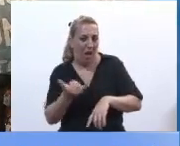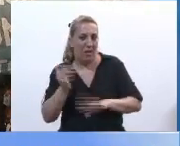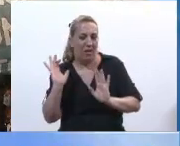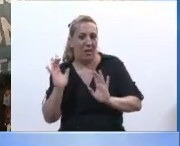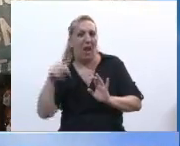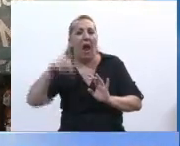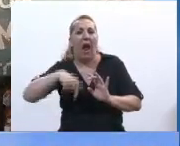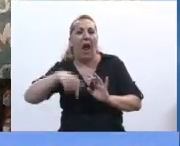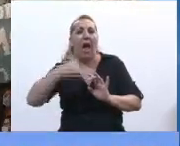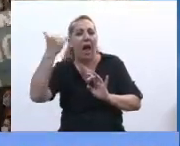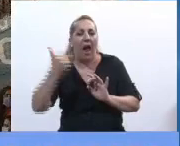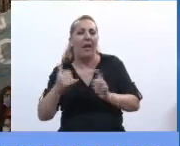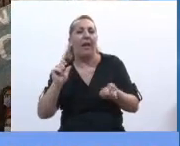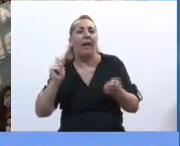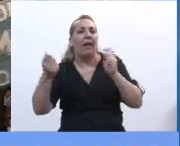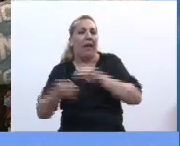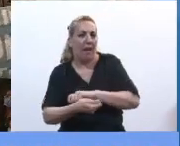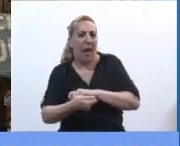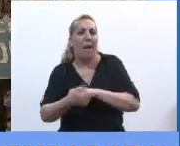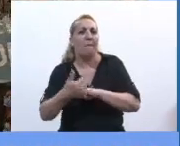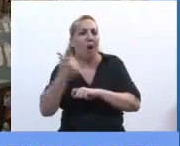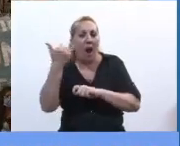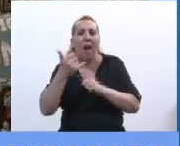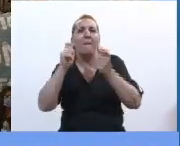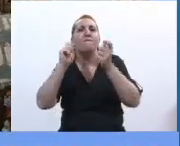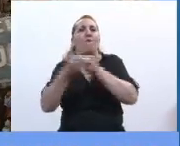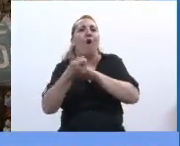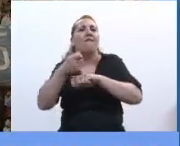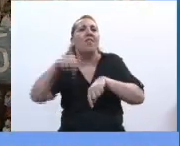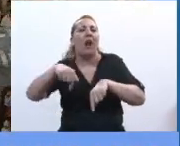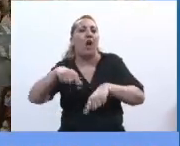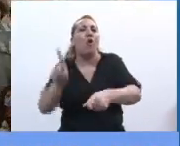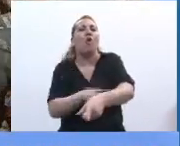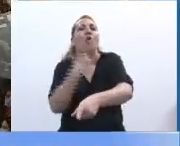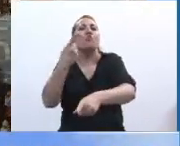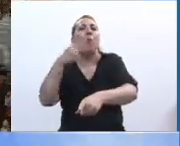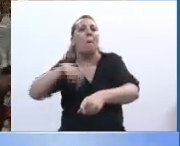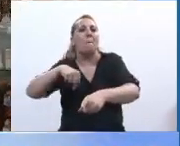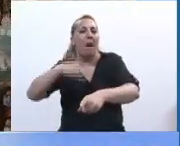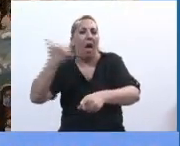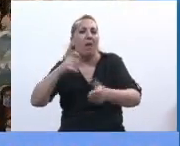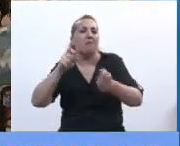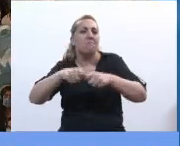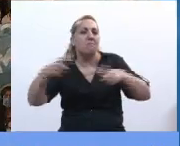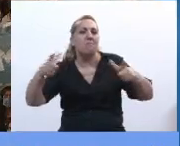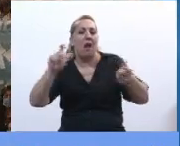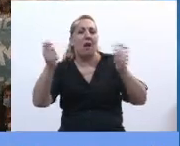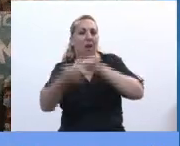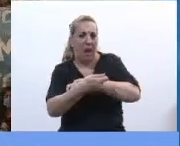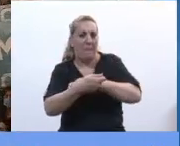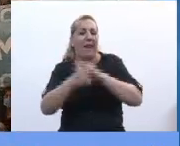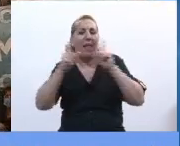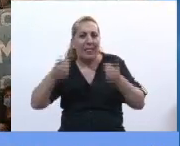se están alterando se están modificando una costumbre se está inclusive